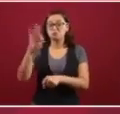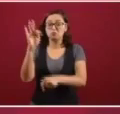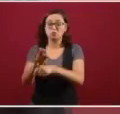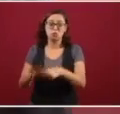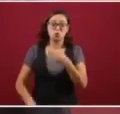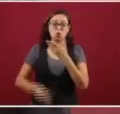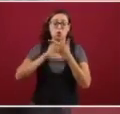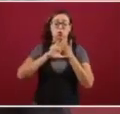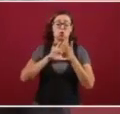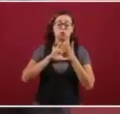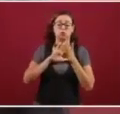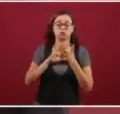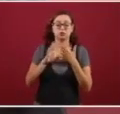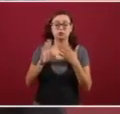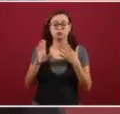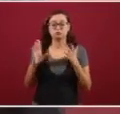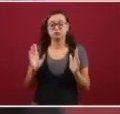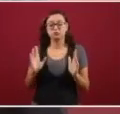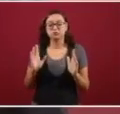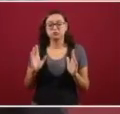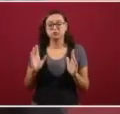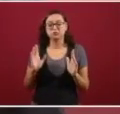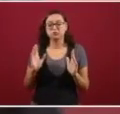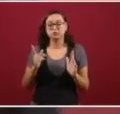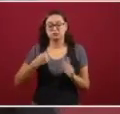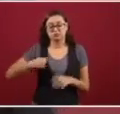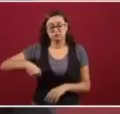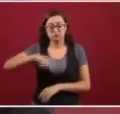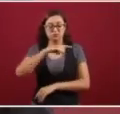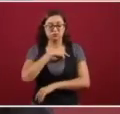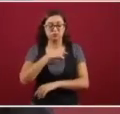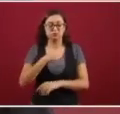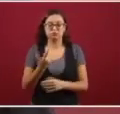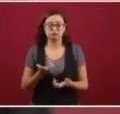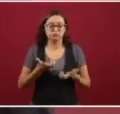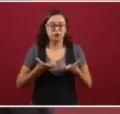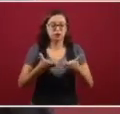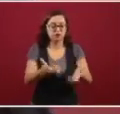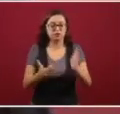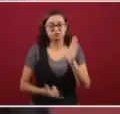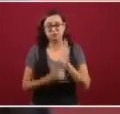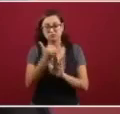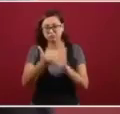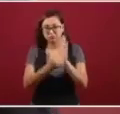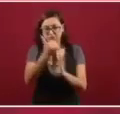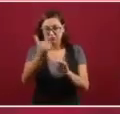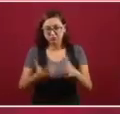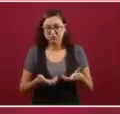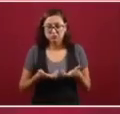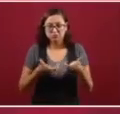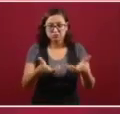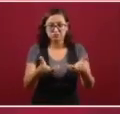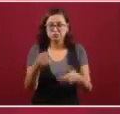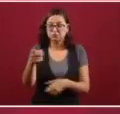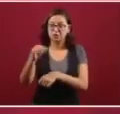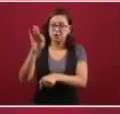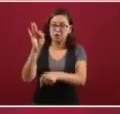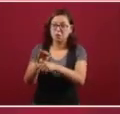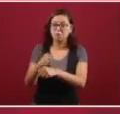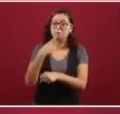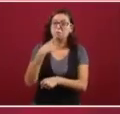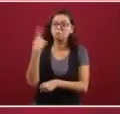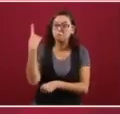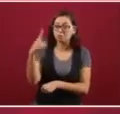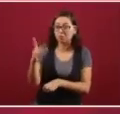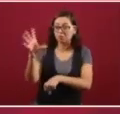nuestra, porque vamos a construir una carretera y lo otorguen, pues